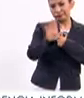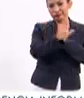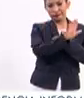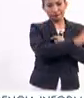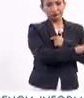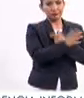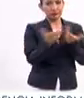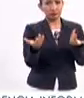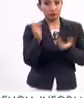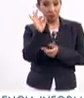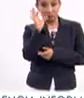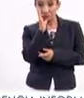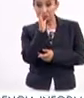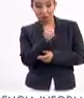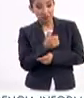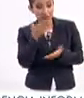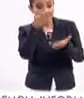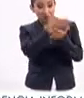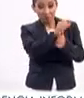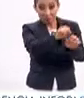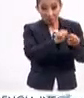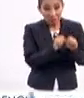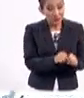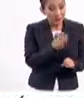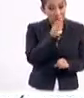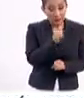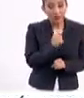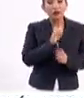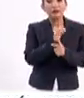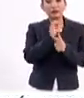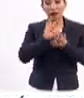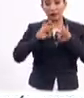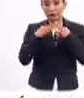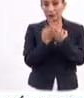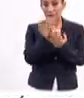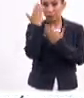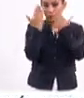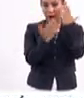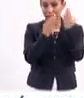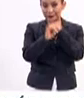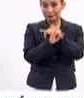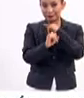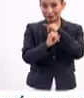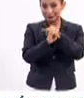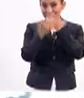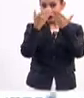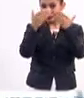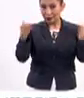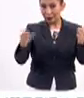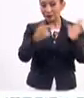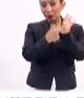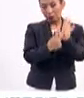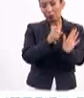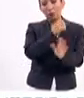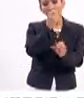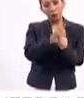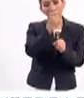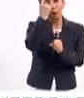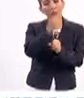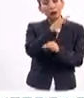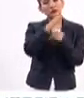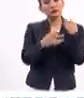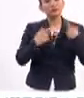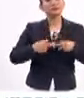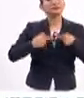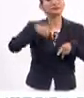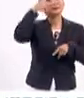a lo mejor si no tienen acceso a un aula física. Es por eso que la modalidad de educación abierta y a distancia presenta una oportunidad para que todos